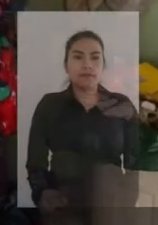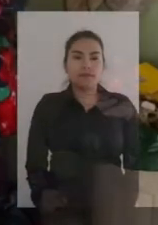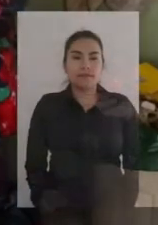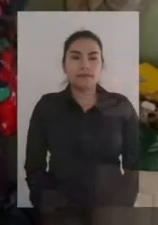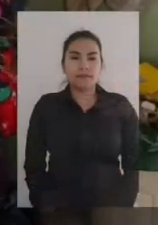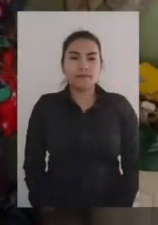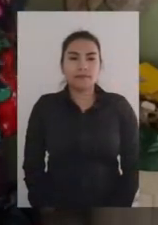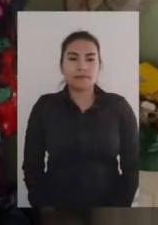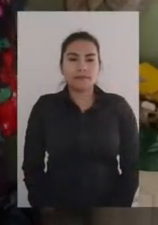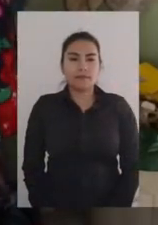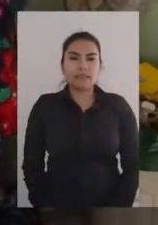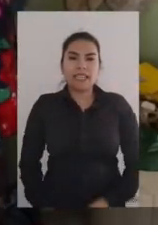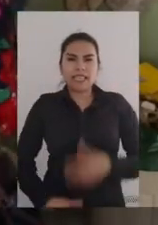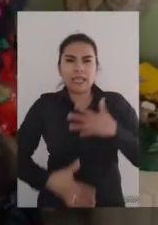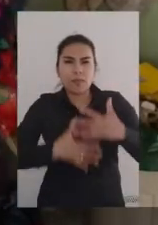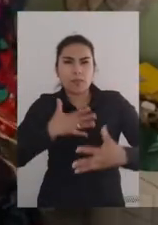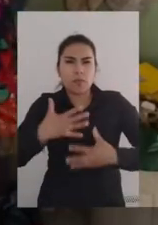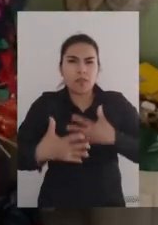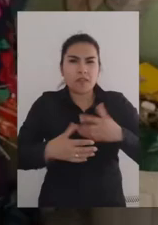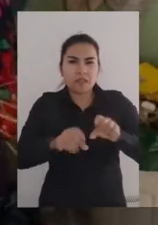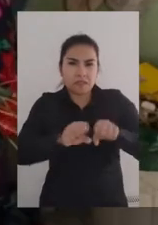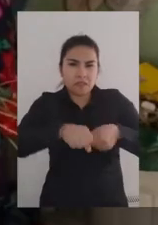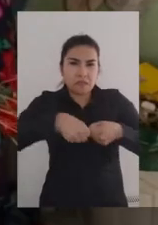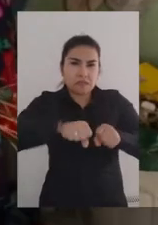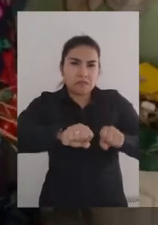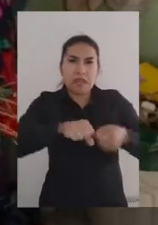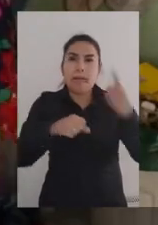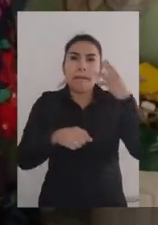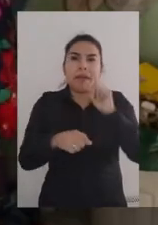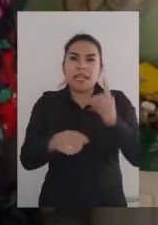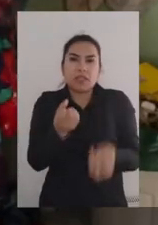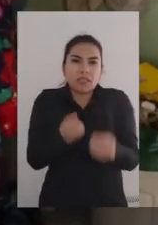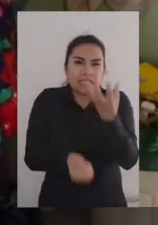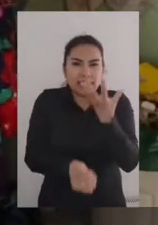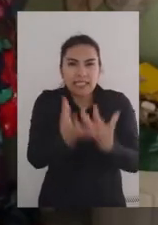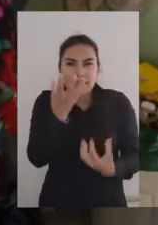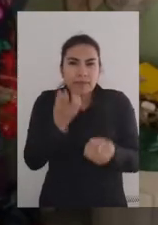tiene que ir moviéndose el junco para que no lo queme